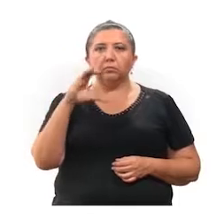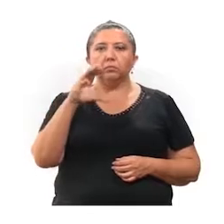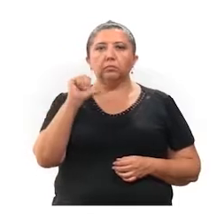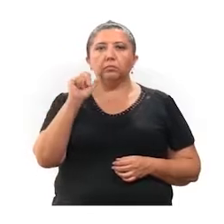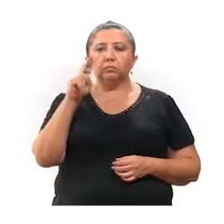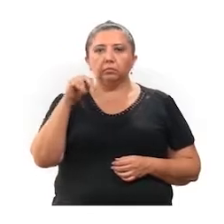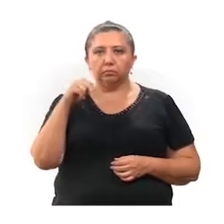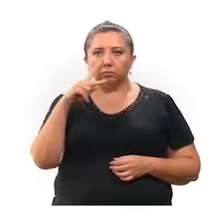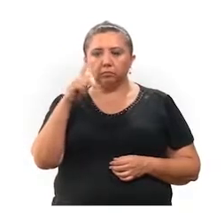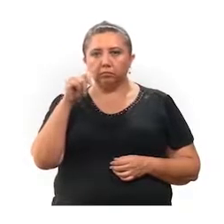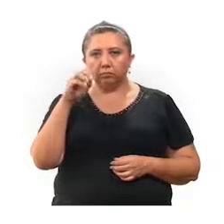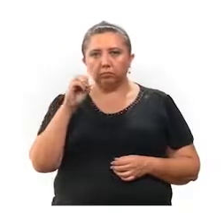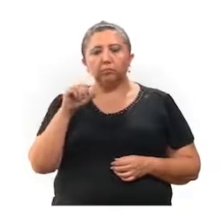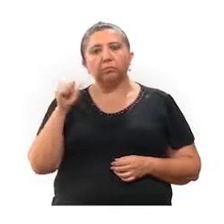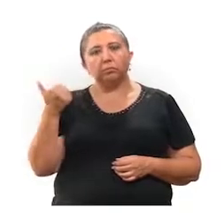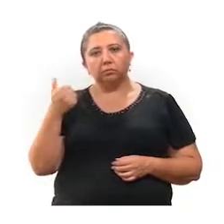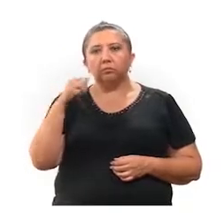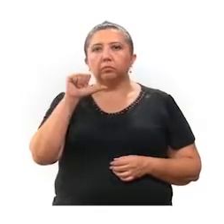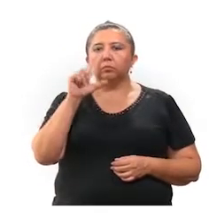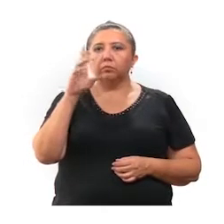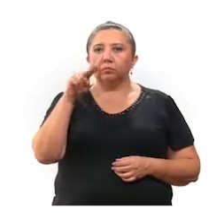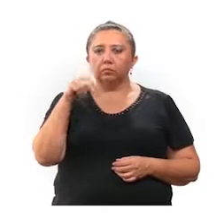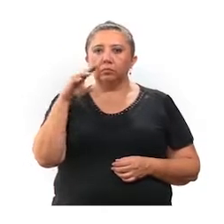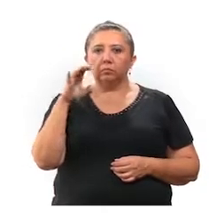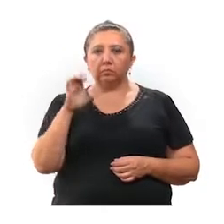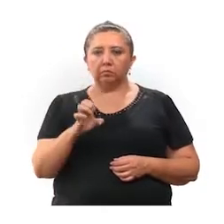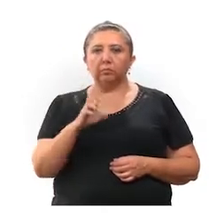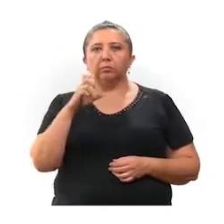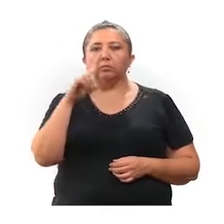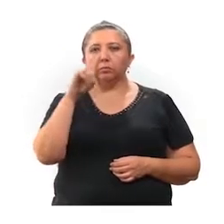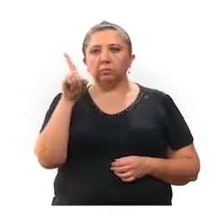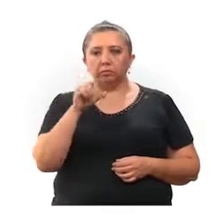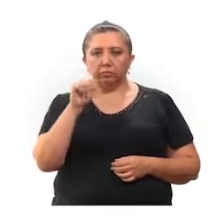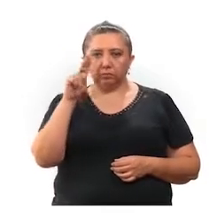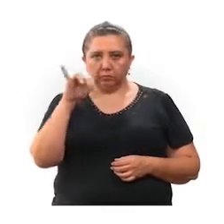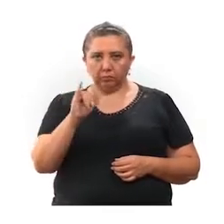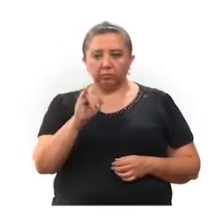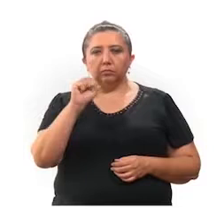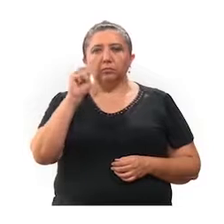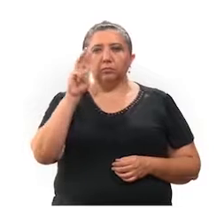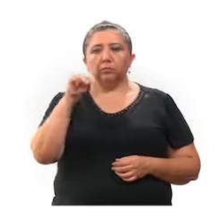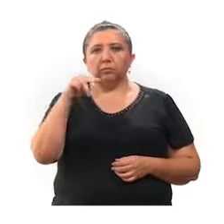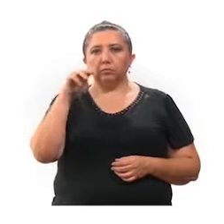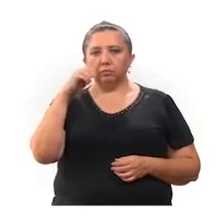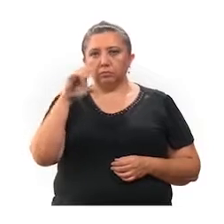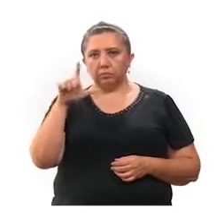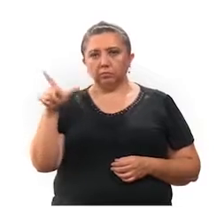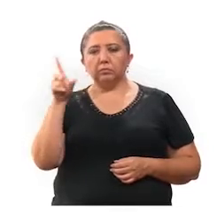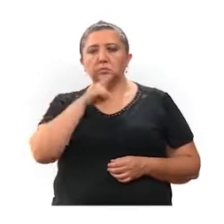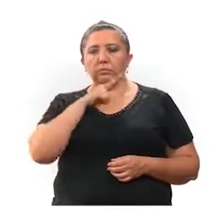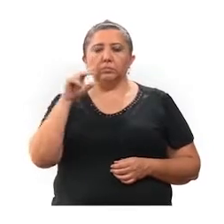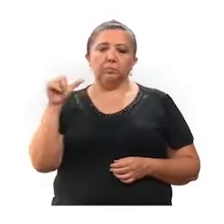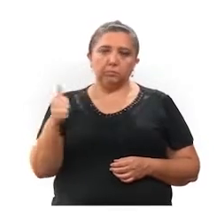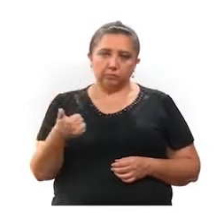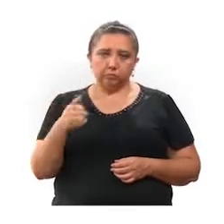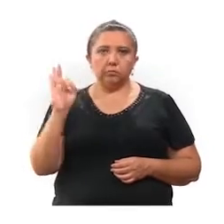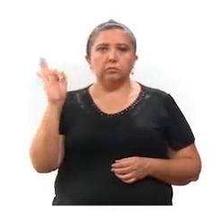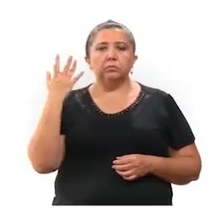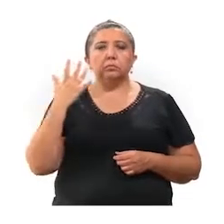y Peto, 1 en Acanqué, Baca, Tzilam González, Progreso, Samajil, Tecash, Valladolid y 1